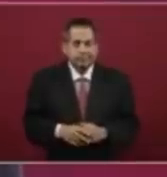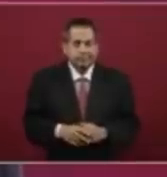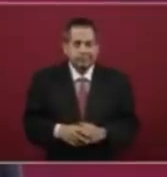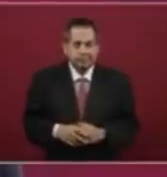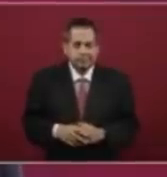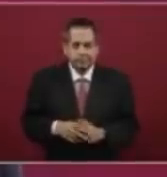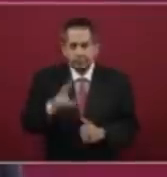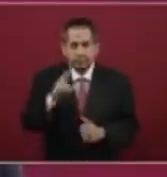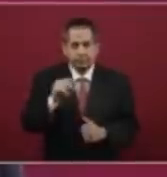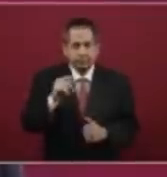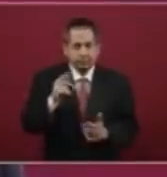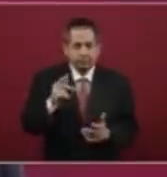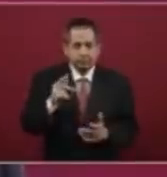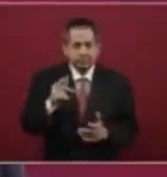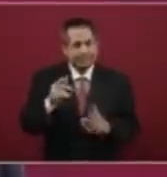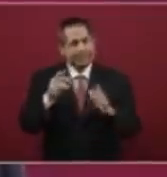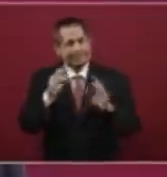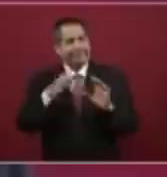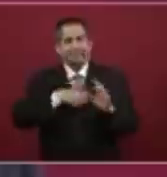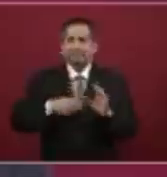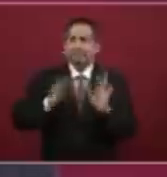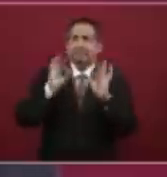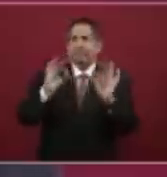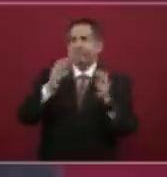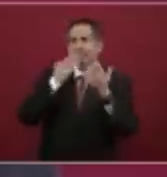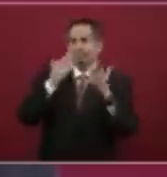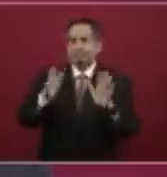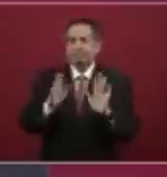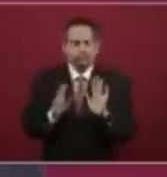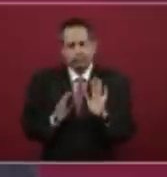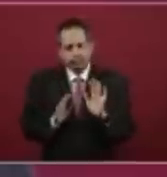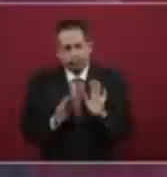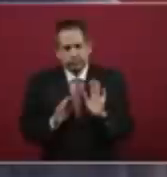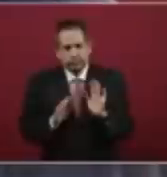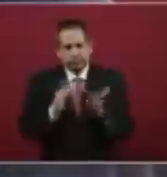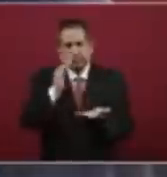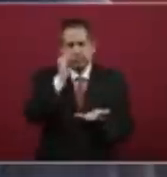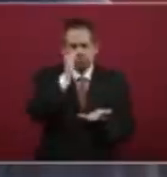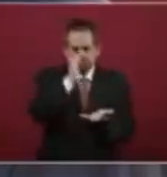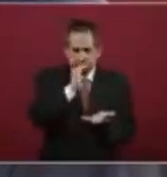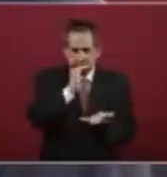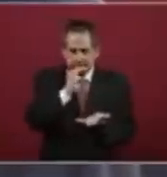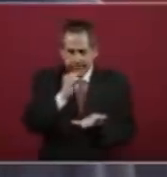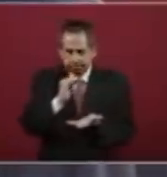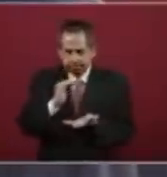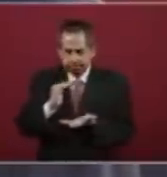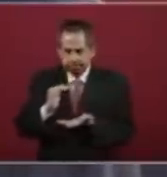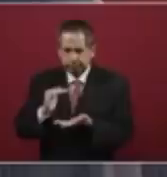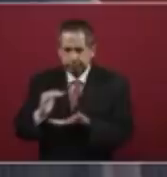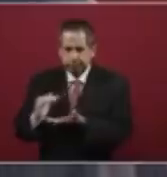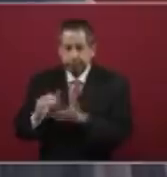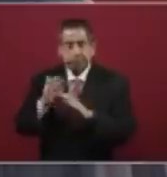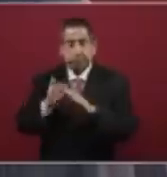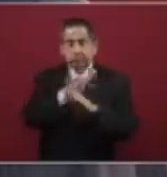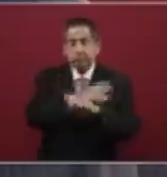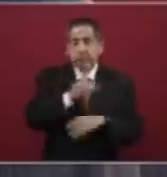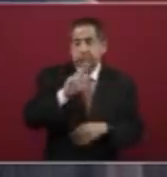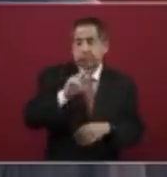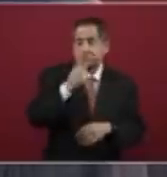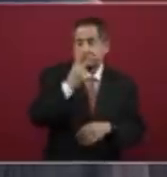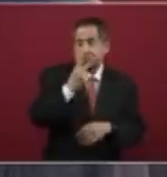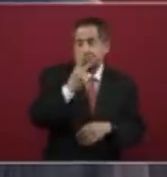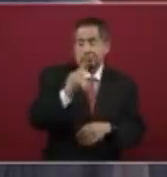No es para cantar victoria, pero el promedio es de 82